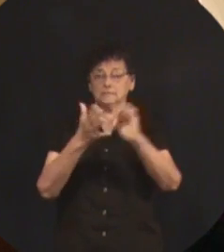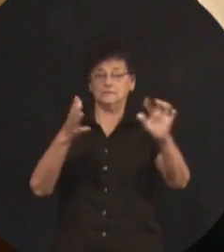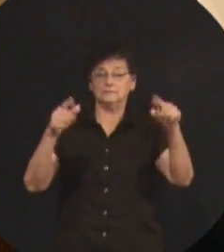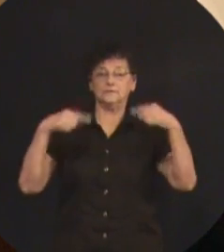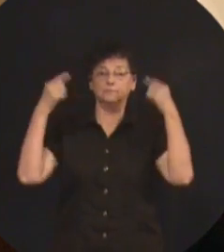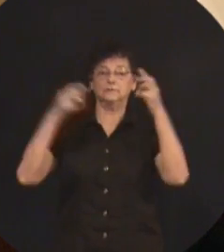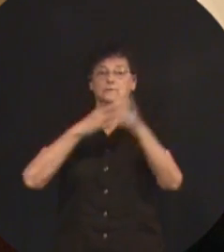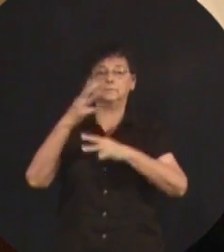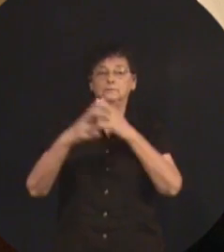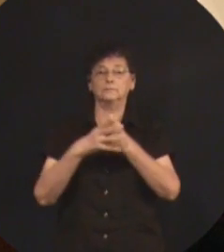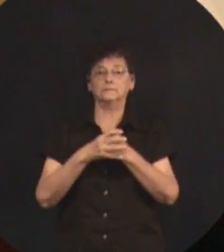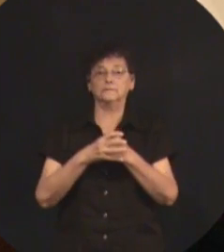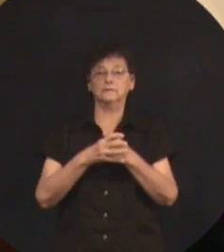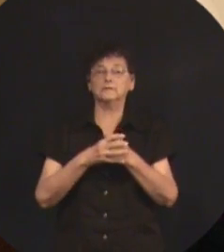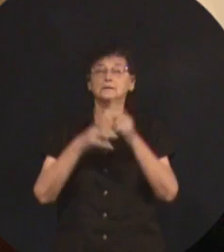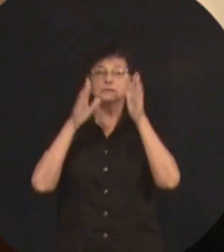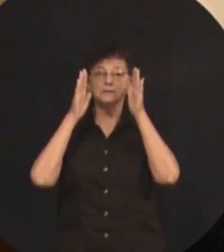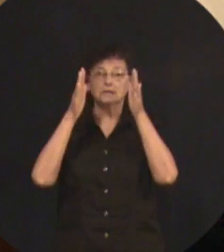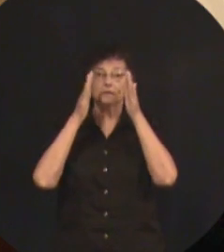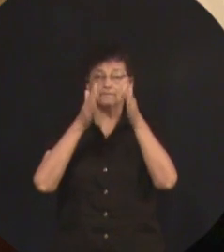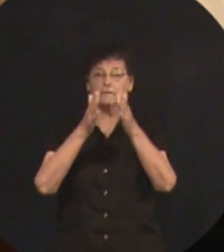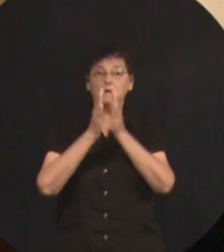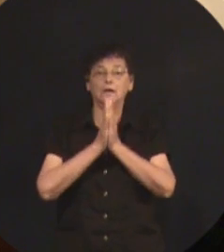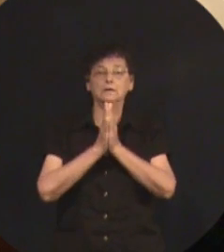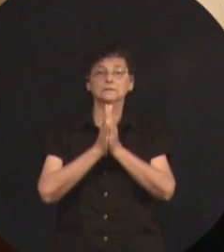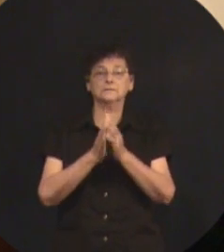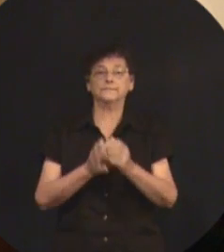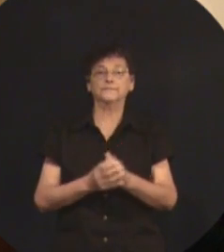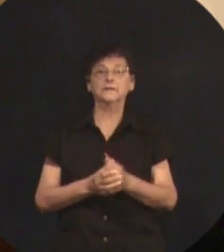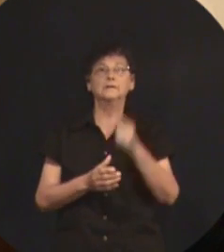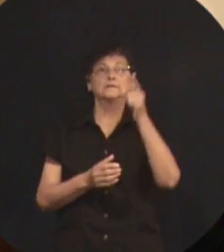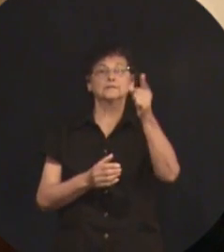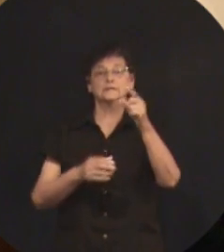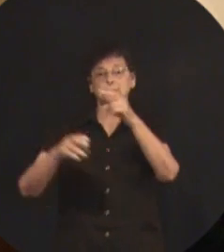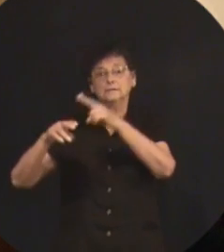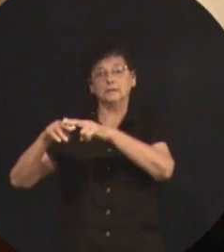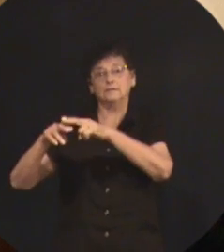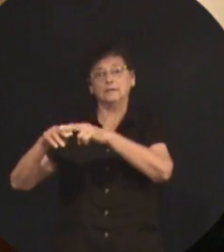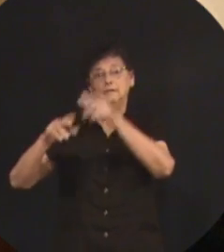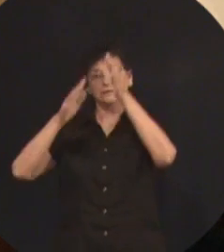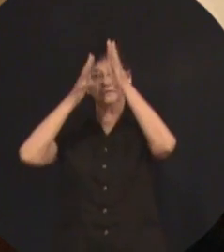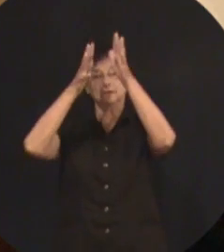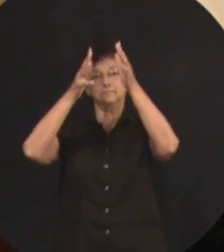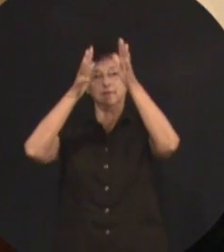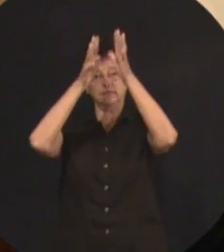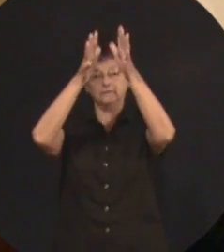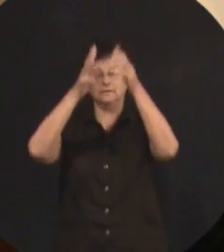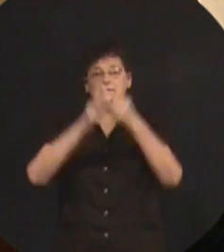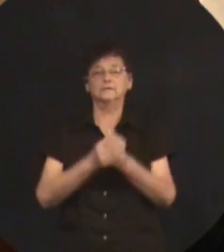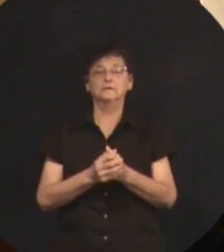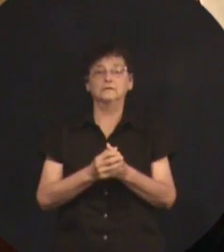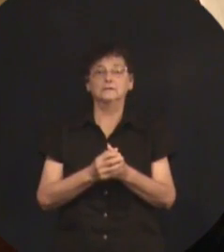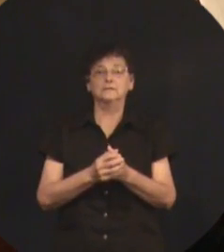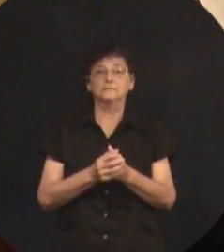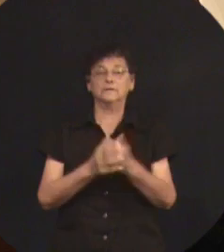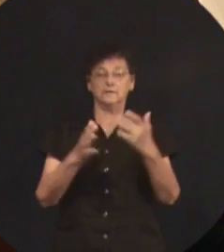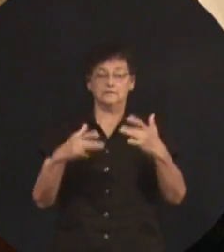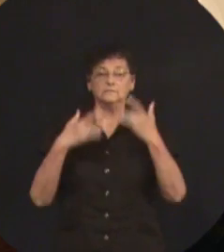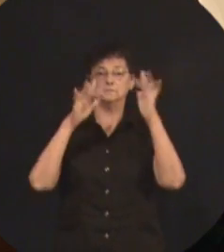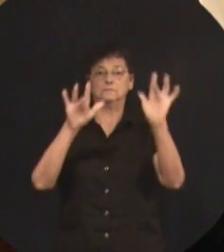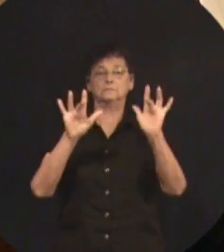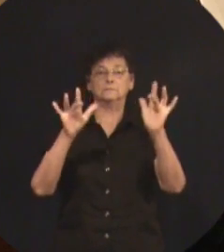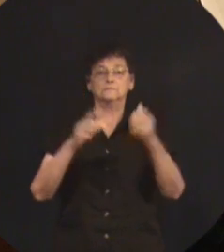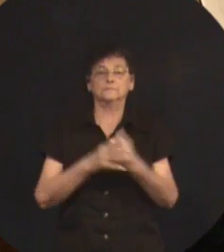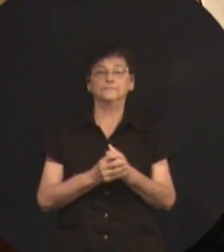el pecado del mundo, atiende nuestra súplica. Tú que estás sentado a la derecha del Padre, ten piedad